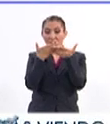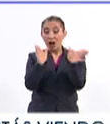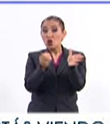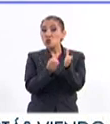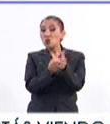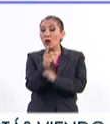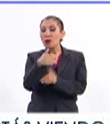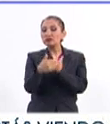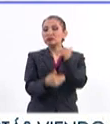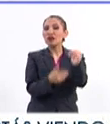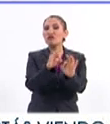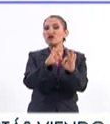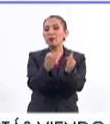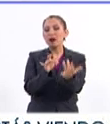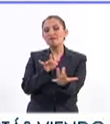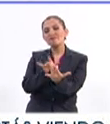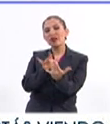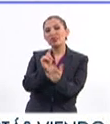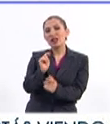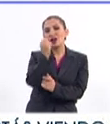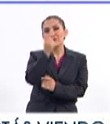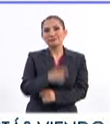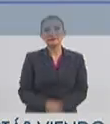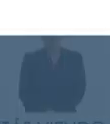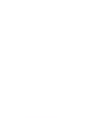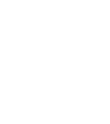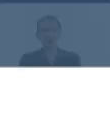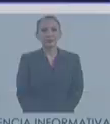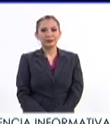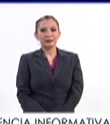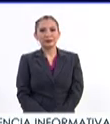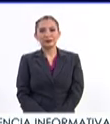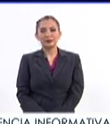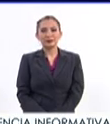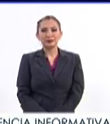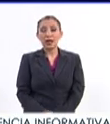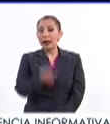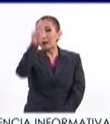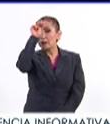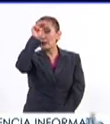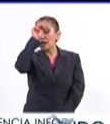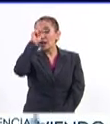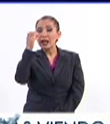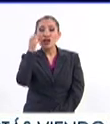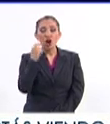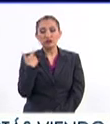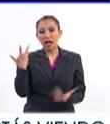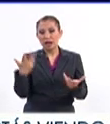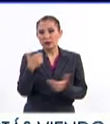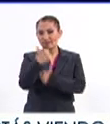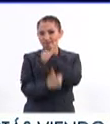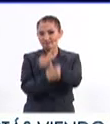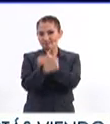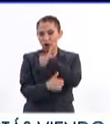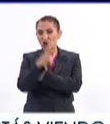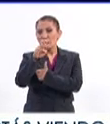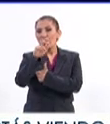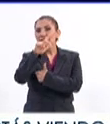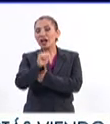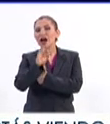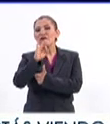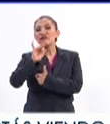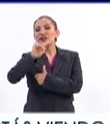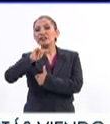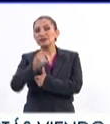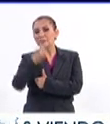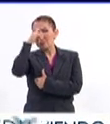brecha a nuevas formas de interactuar con la tecnología. En Monterrey, Nuevo León, se llevó a cabo el concurso de robótica